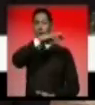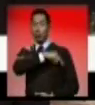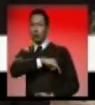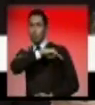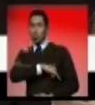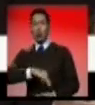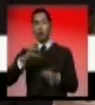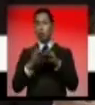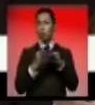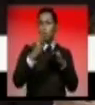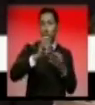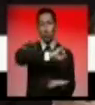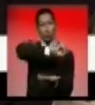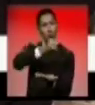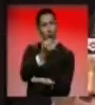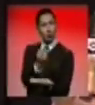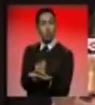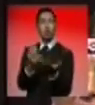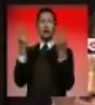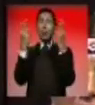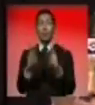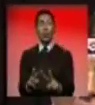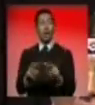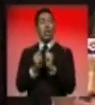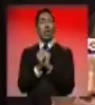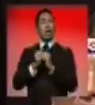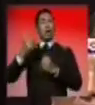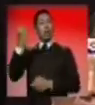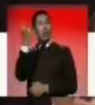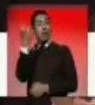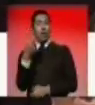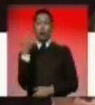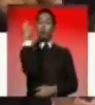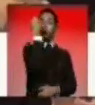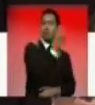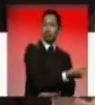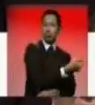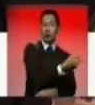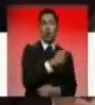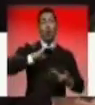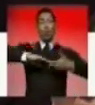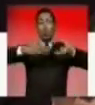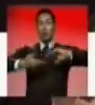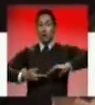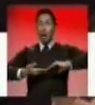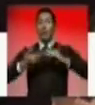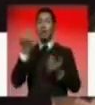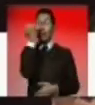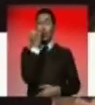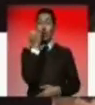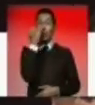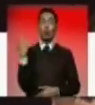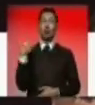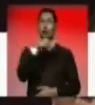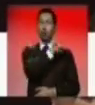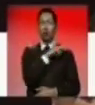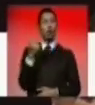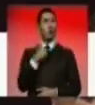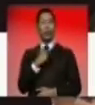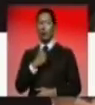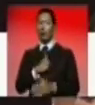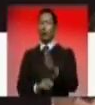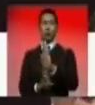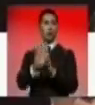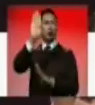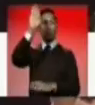juntas parroquiales, sino por qué no da presupuesto para las nacionalidades, para hacer nuestro propio desarrollo,